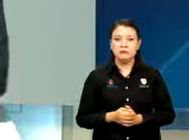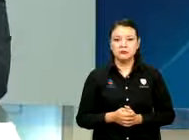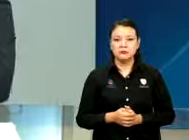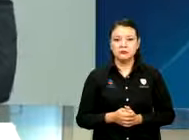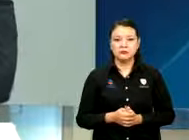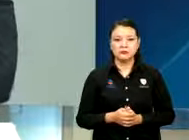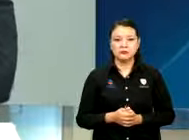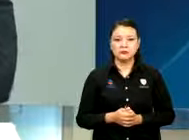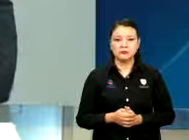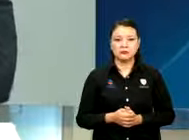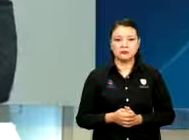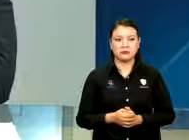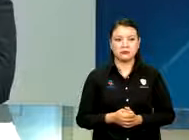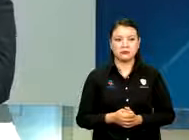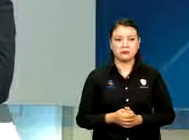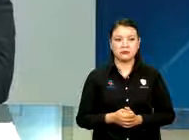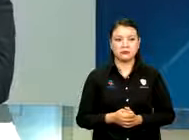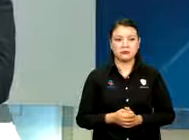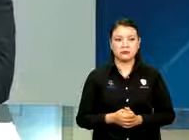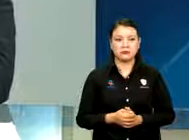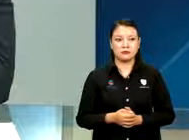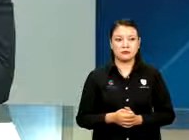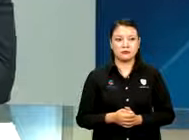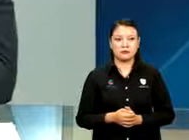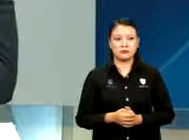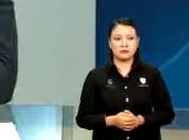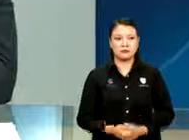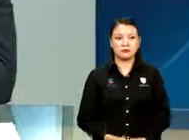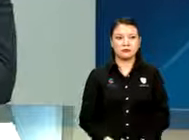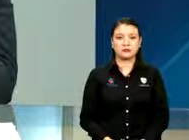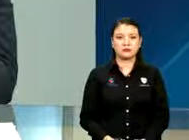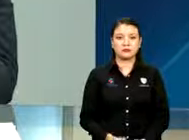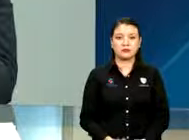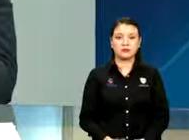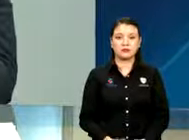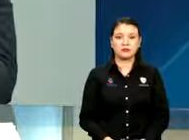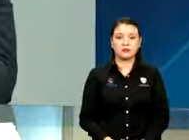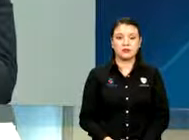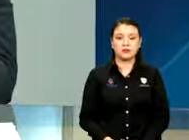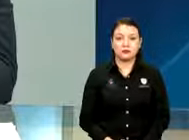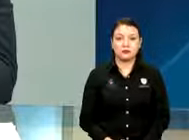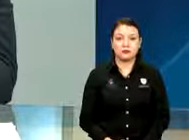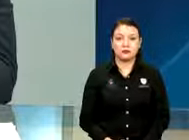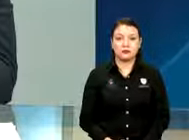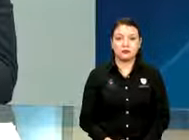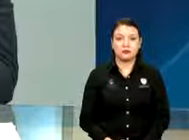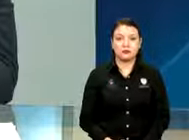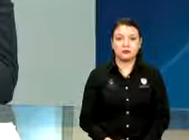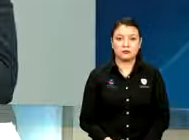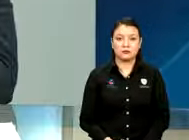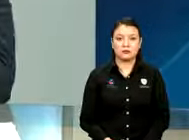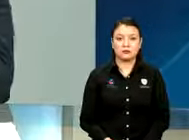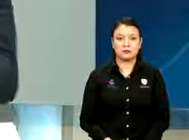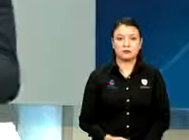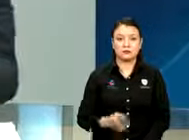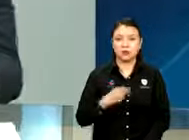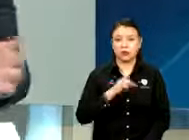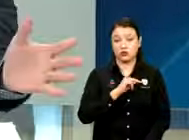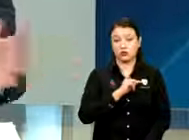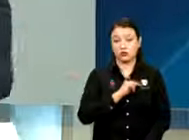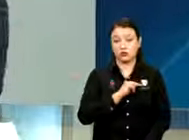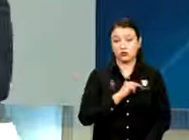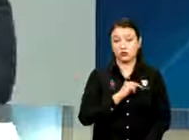y el nivel de contencioso y el acceso a los medios de defensa que le estamos proporcionando a los involucrados en todos los